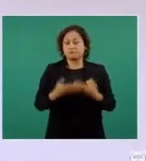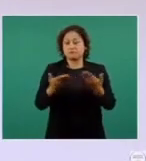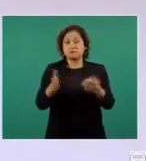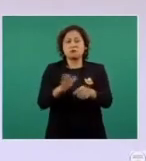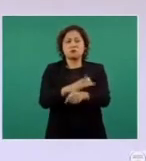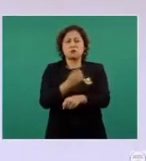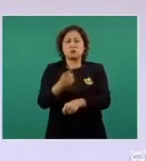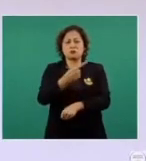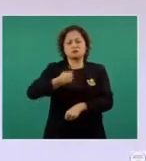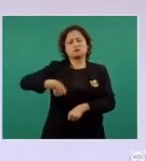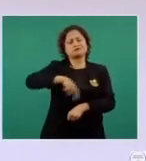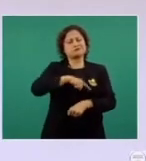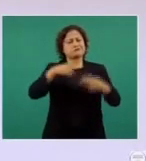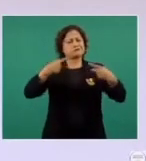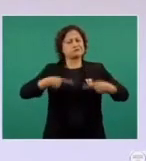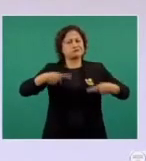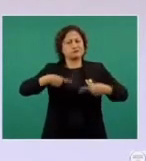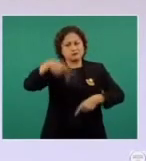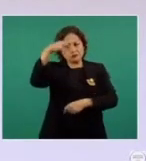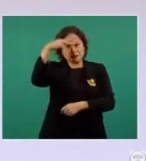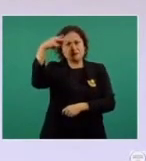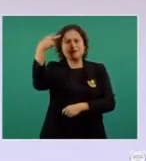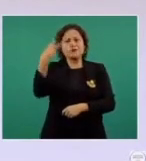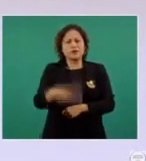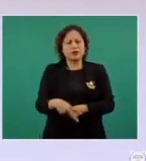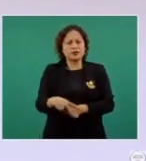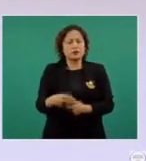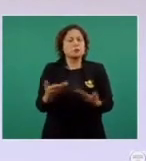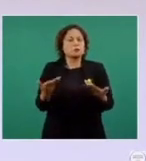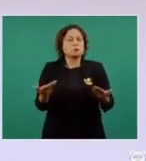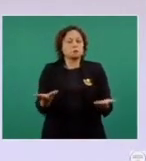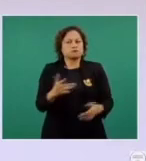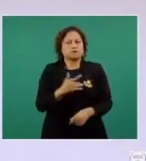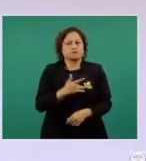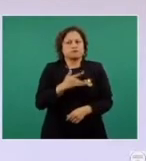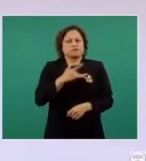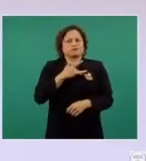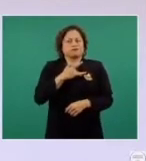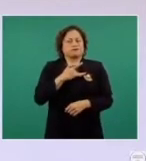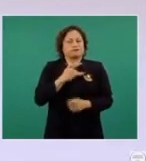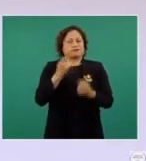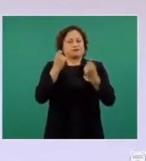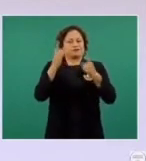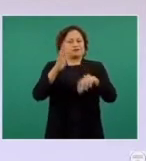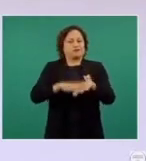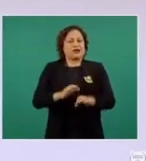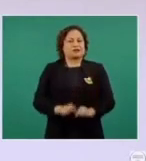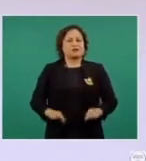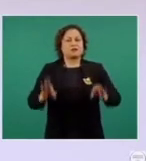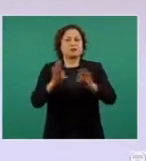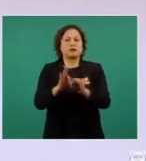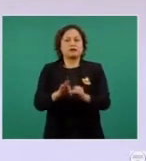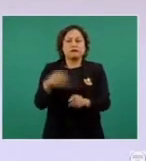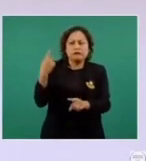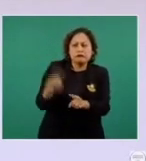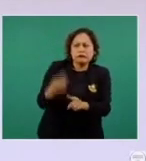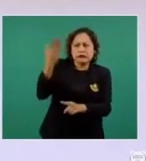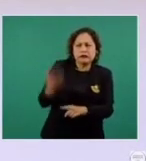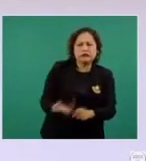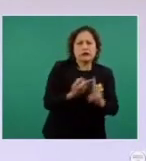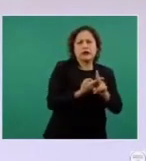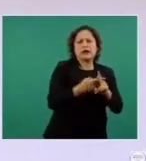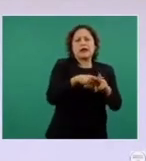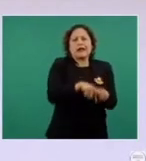pero sí el respeto que se le tiene que dar a un mandatario internacional cuando es invitado del pueblo de México y además cuando